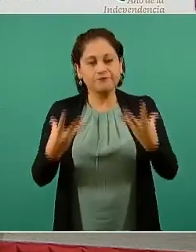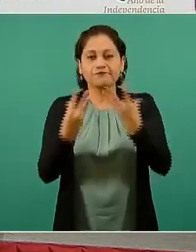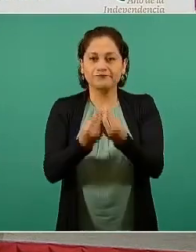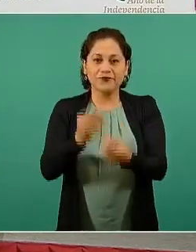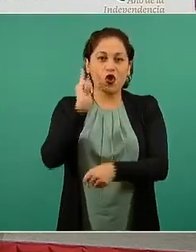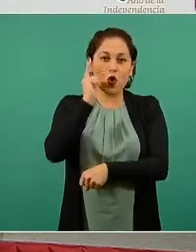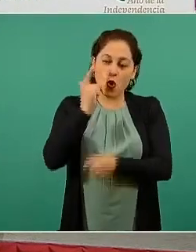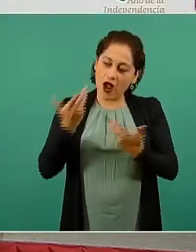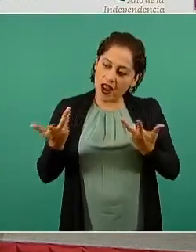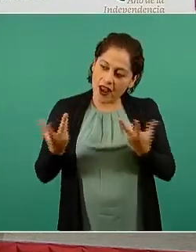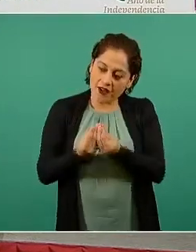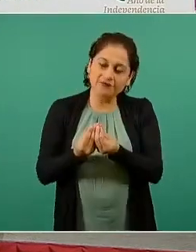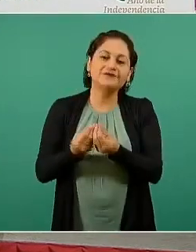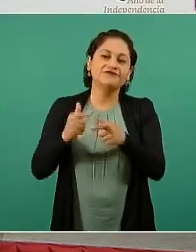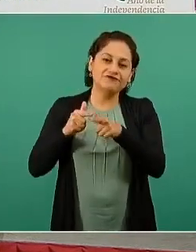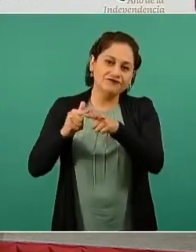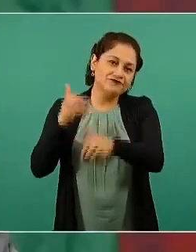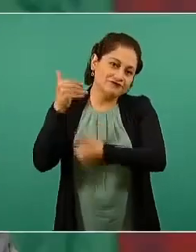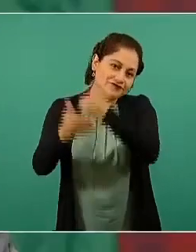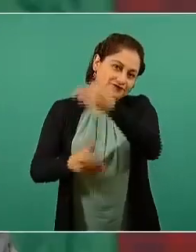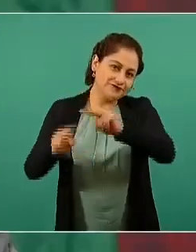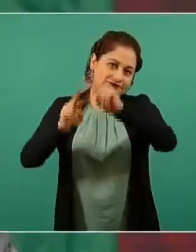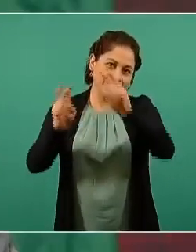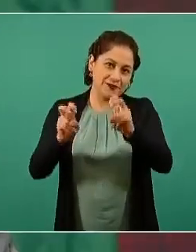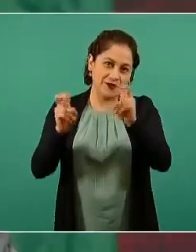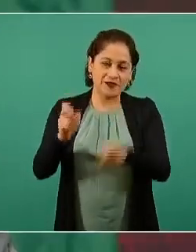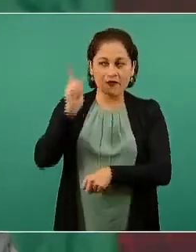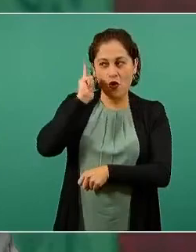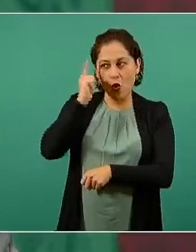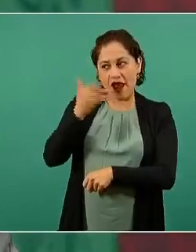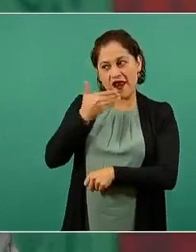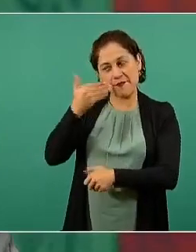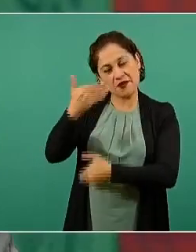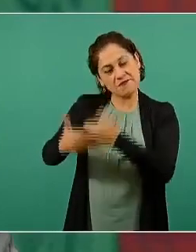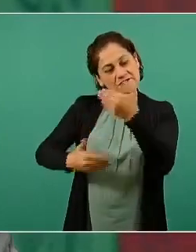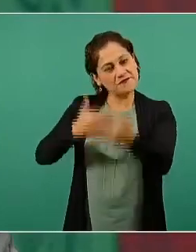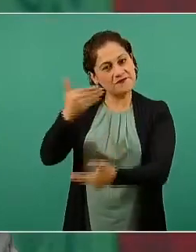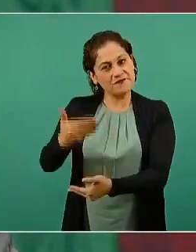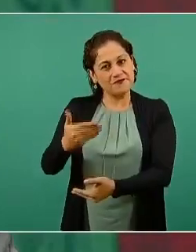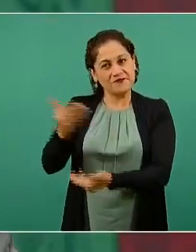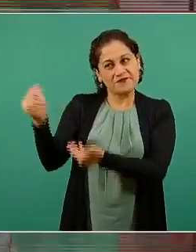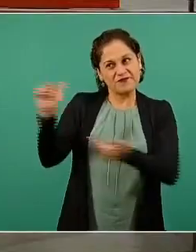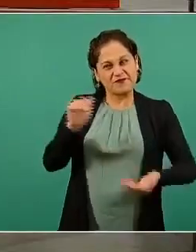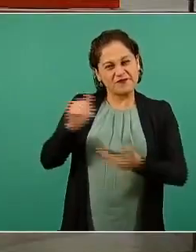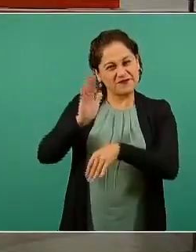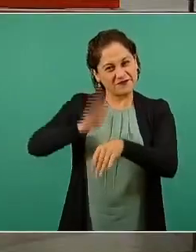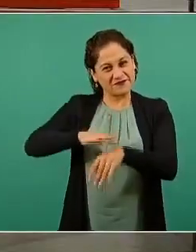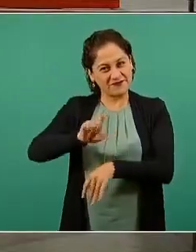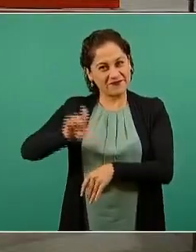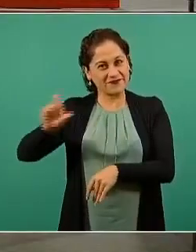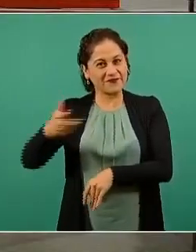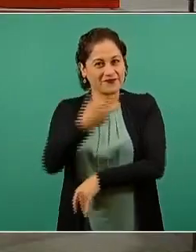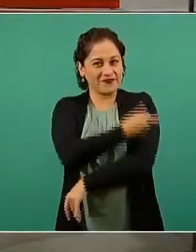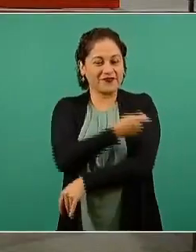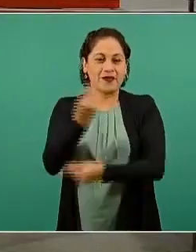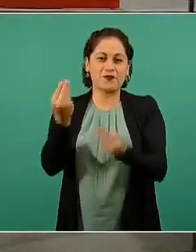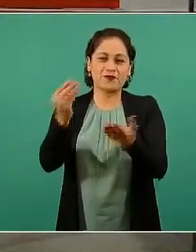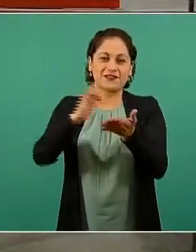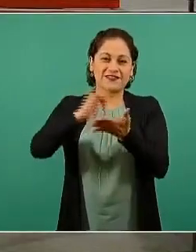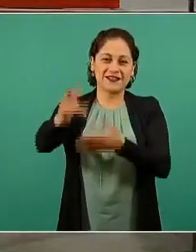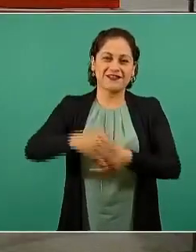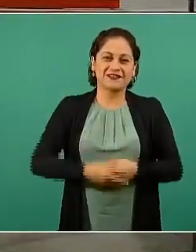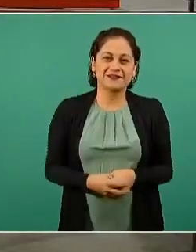otros ámbitos y que, bueno, continúen los éxitos y empiecen a llegar las vacunas. Muchas gracias. Muchas gracias,